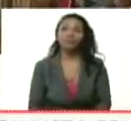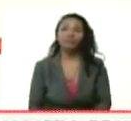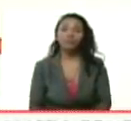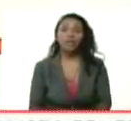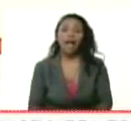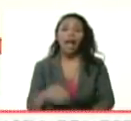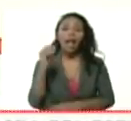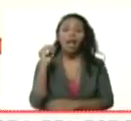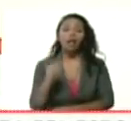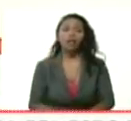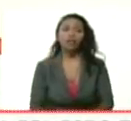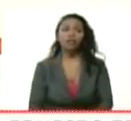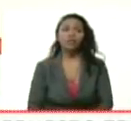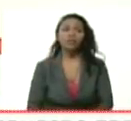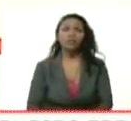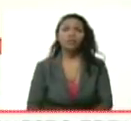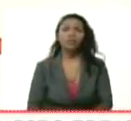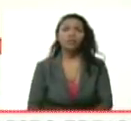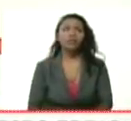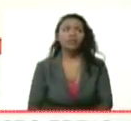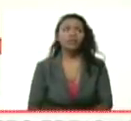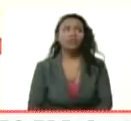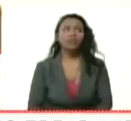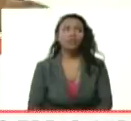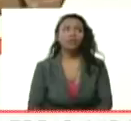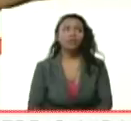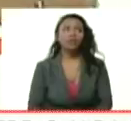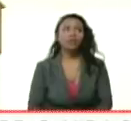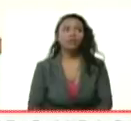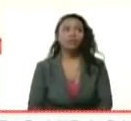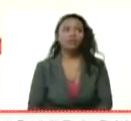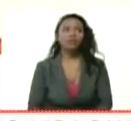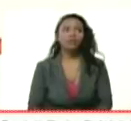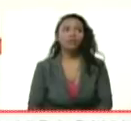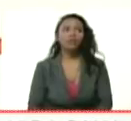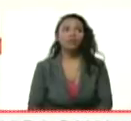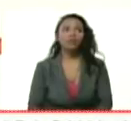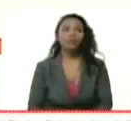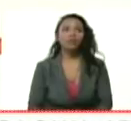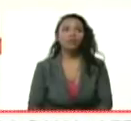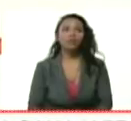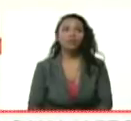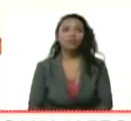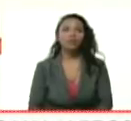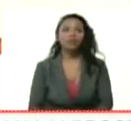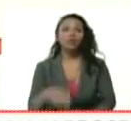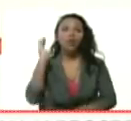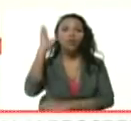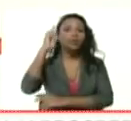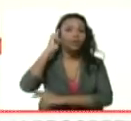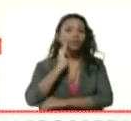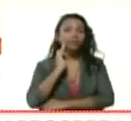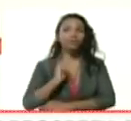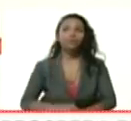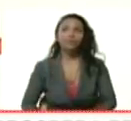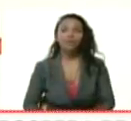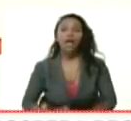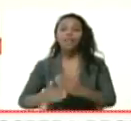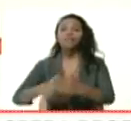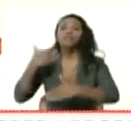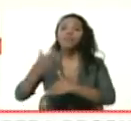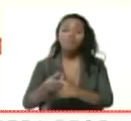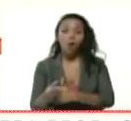Congreso de Angostura, 15 de febrero. Luego vamos al 20 de febrero, otra vez